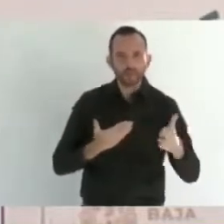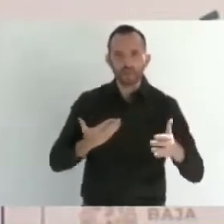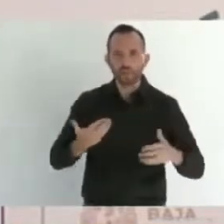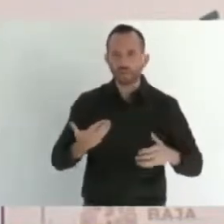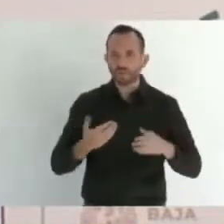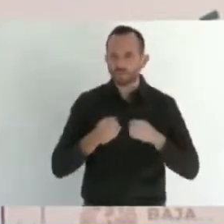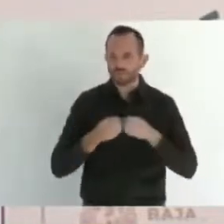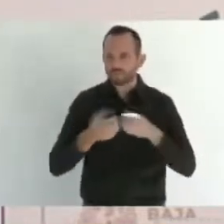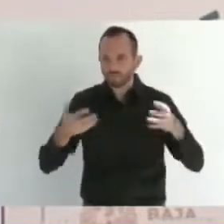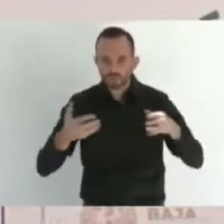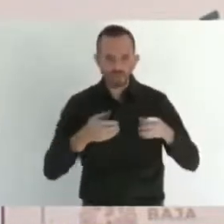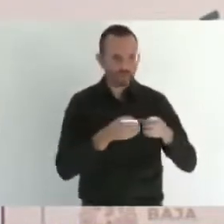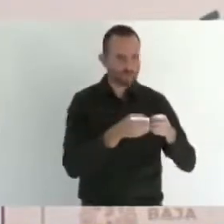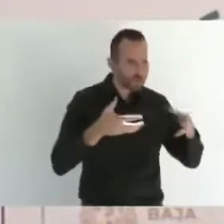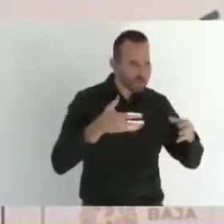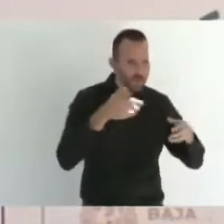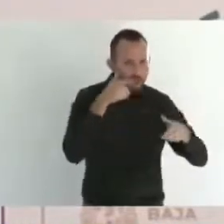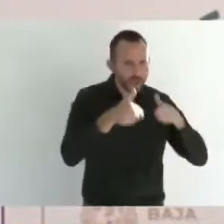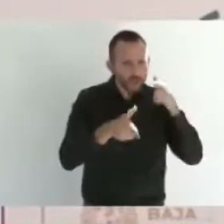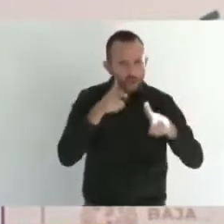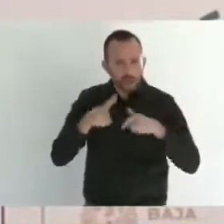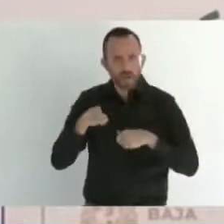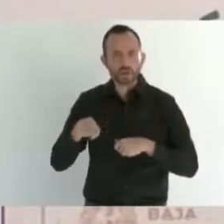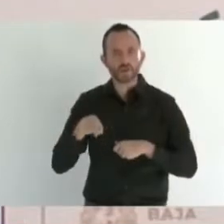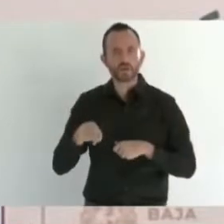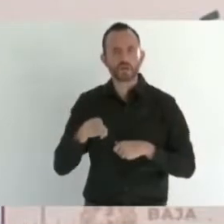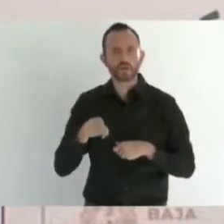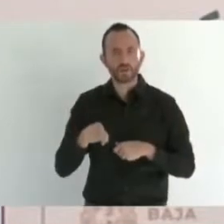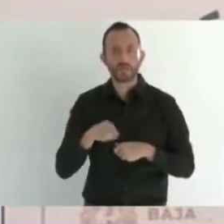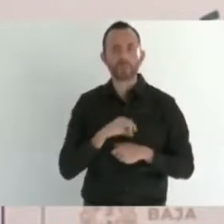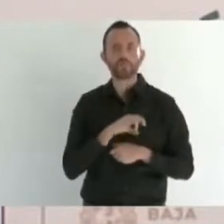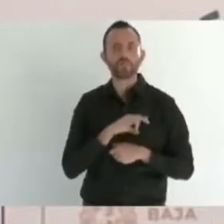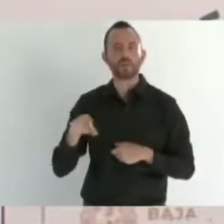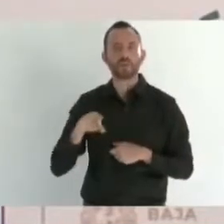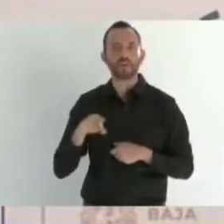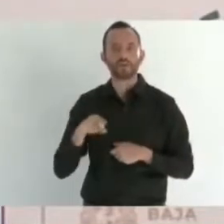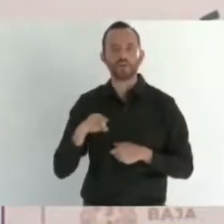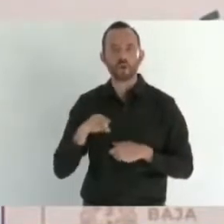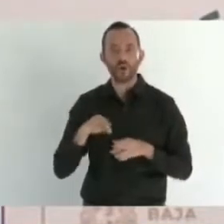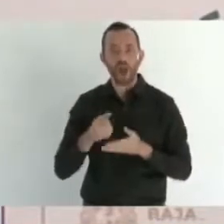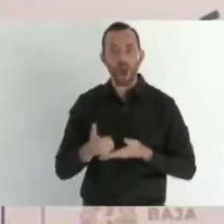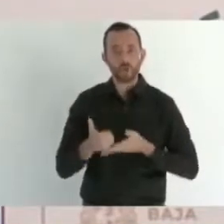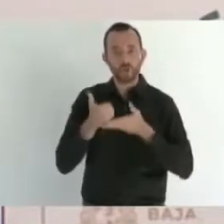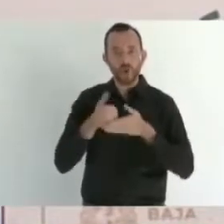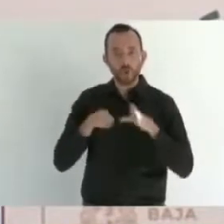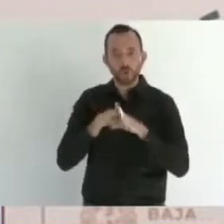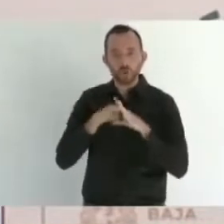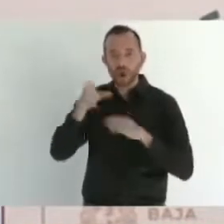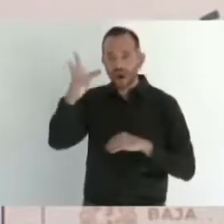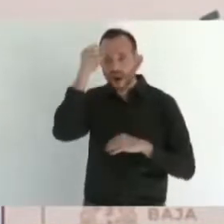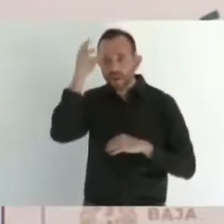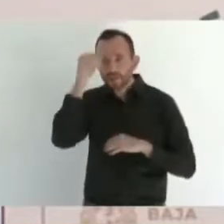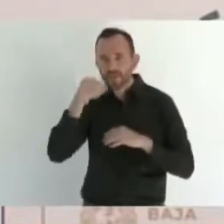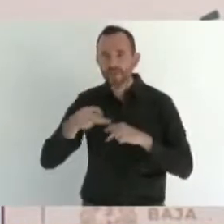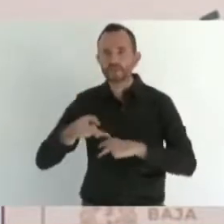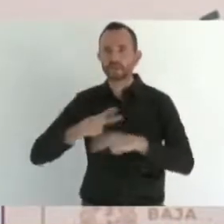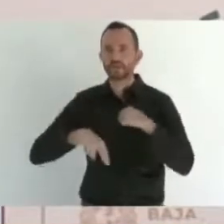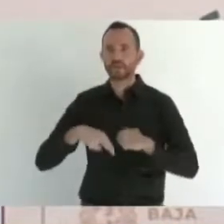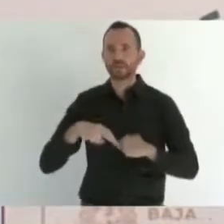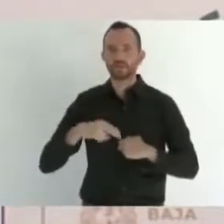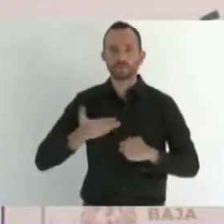y tener muchísima producción por ejemplo no es